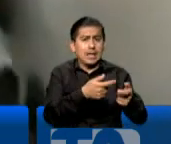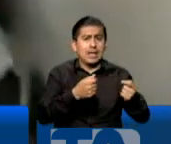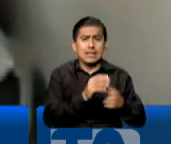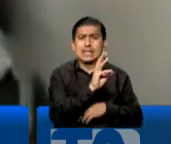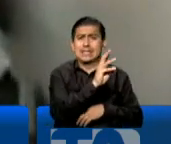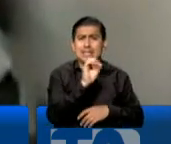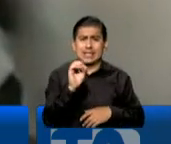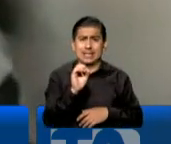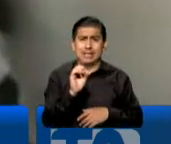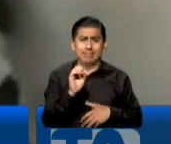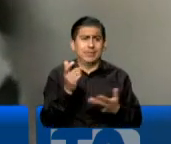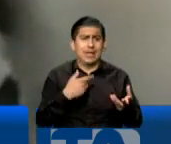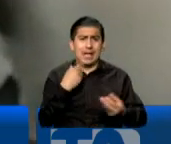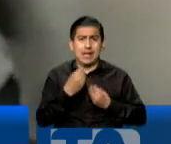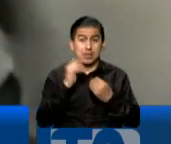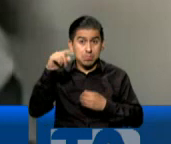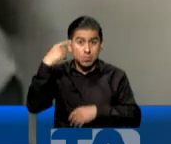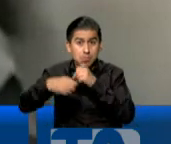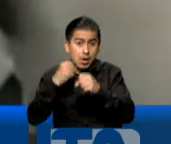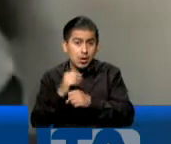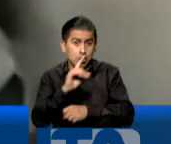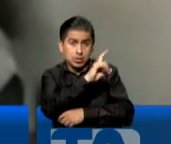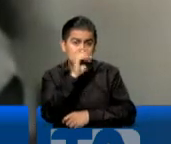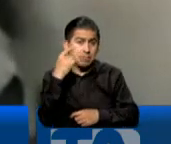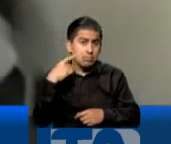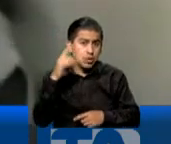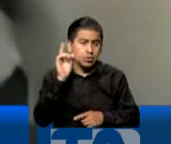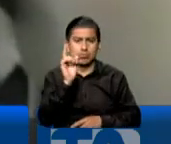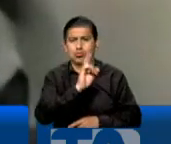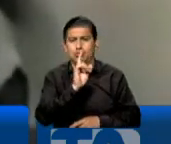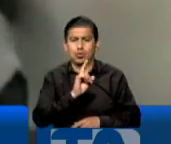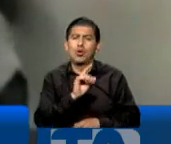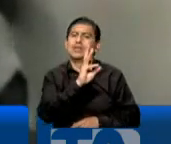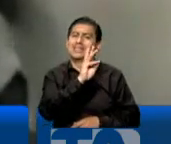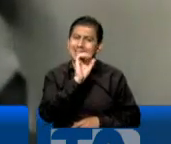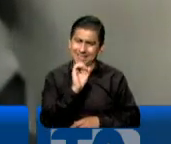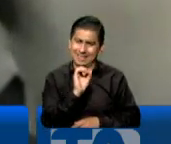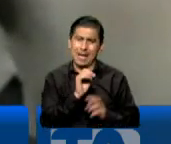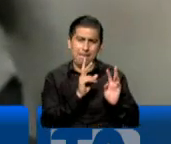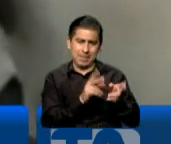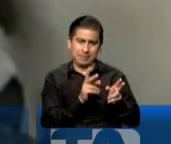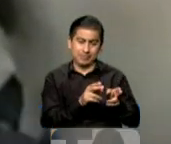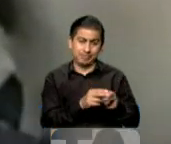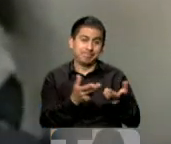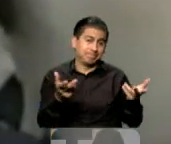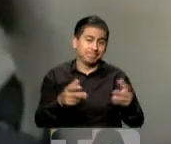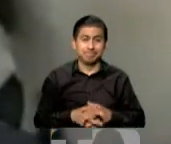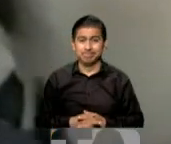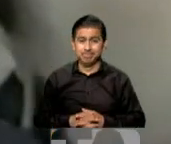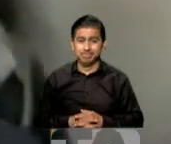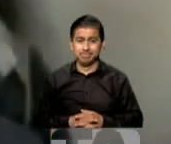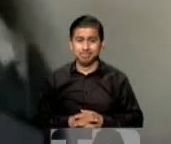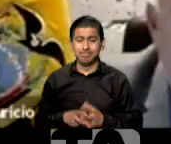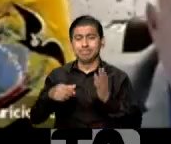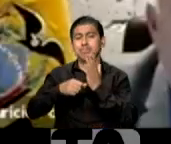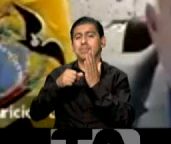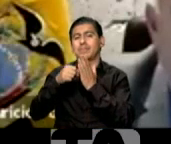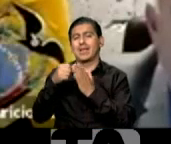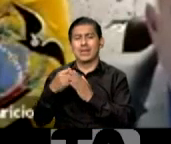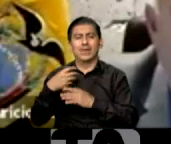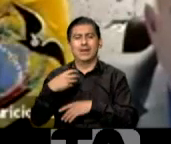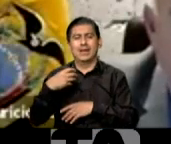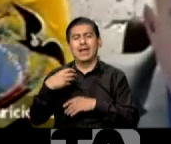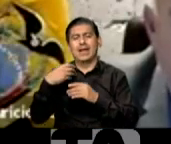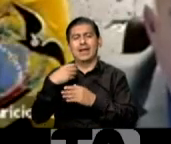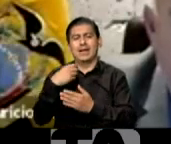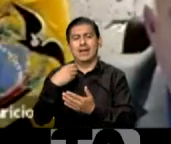año. Tienes que asignarle un valor que sea compatible con su capacidad de gestión. Esto lo dijo el ministro de Economía en el